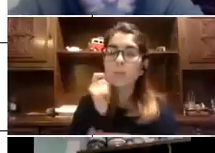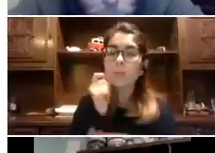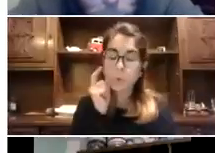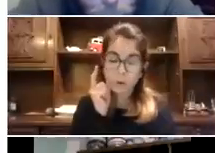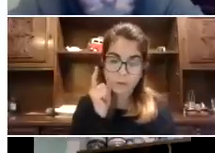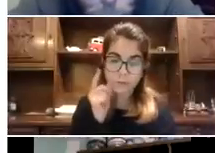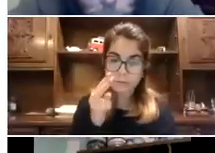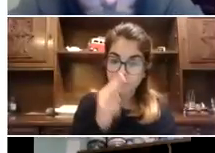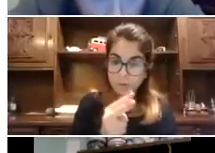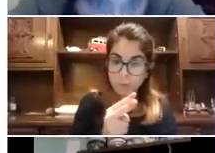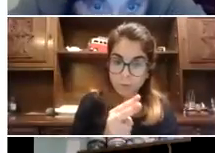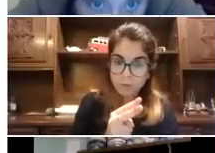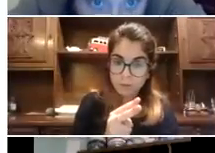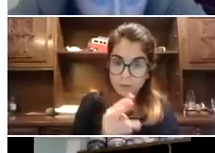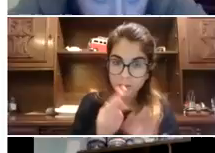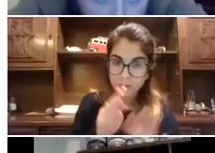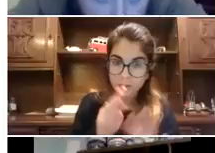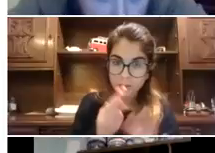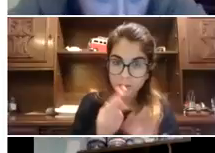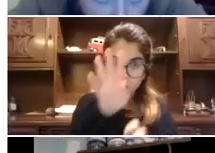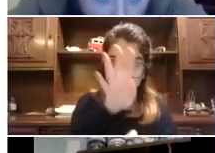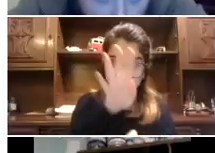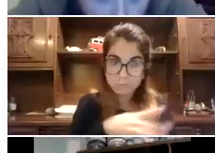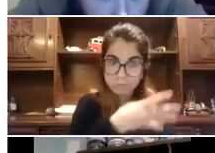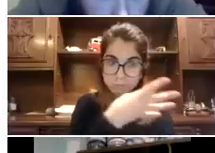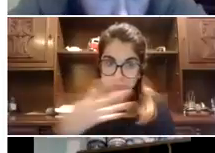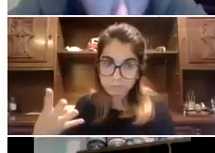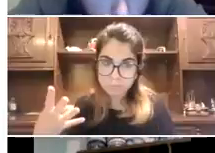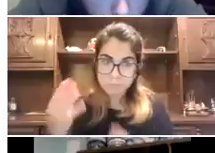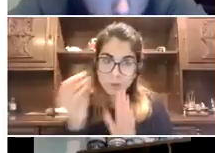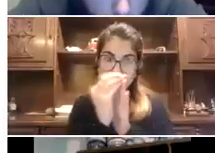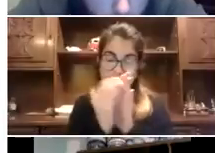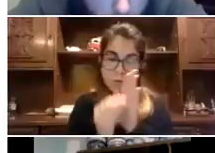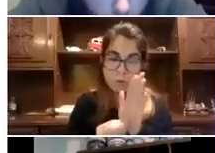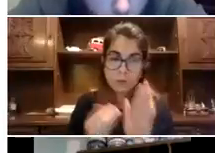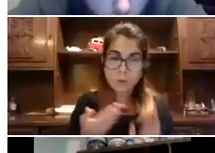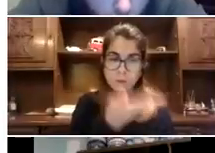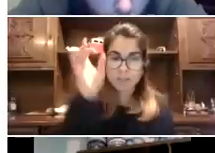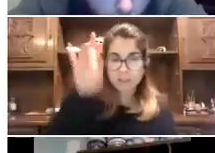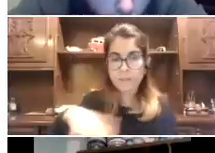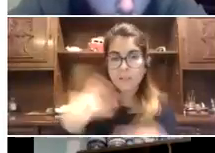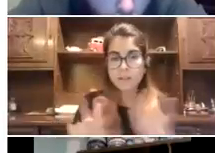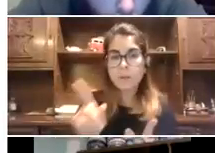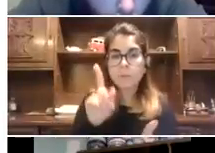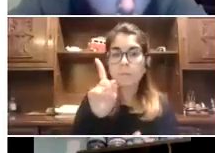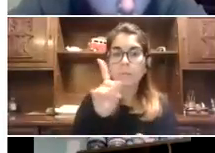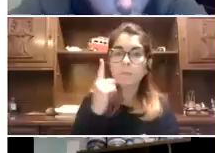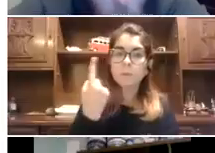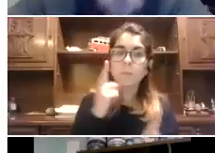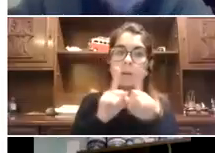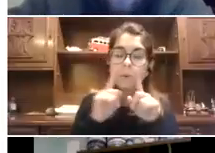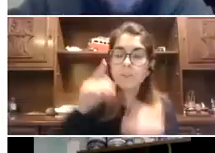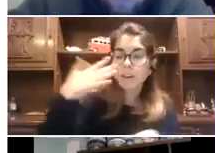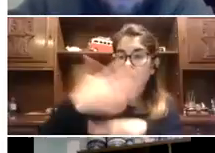en el acta de calificaciones directamente. Ustedes saben que hicimos la primera prueba que tenía una ponderación del